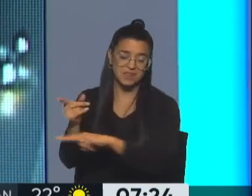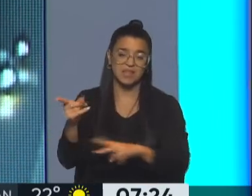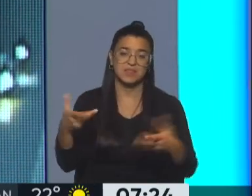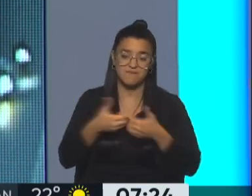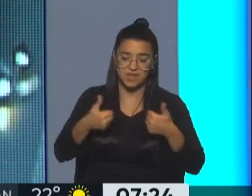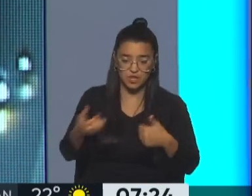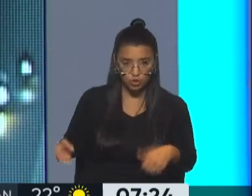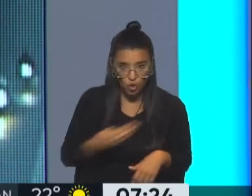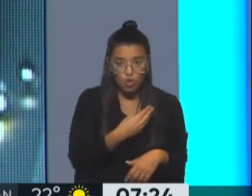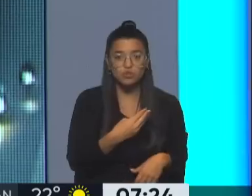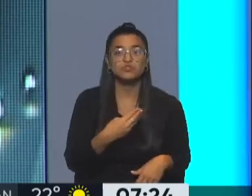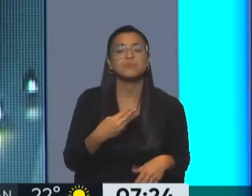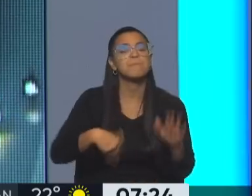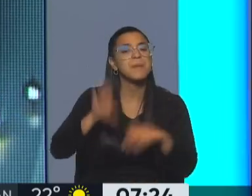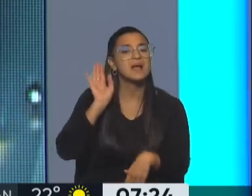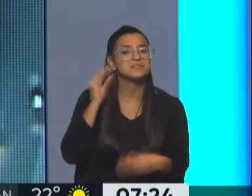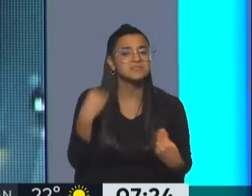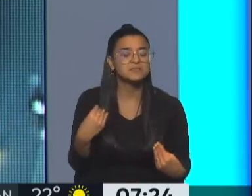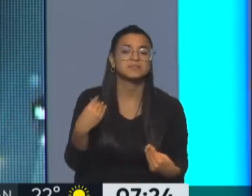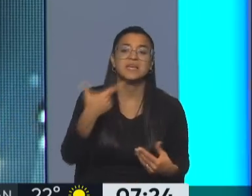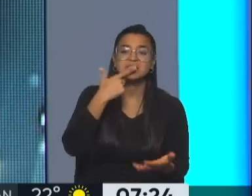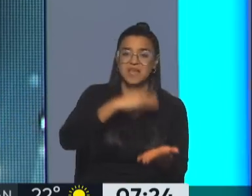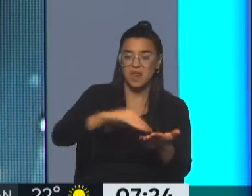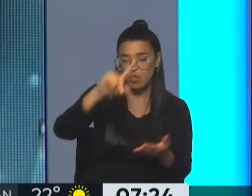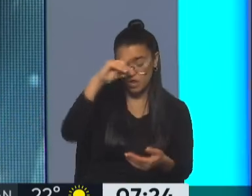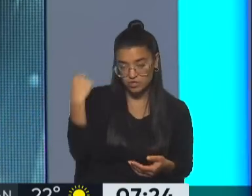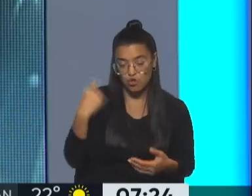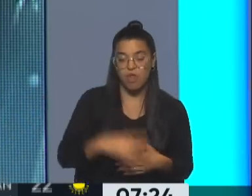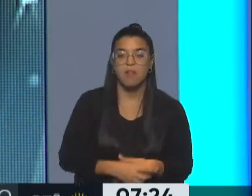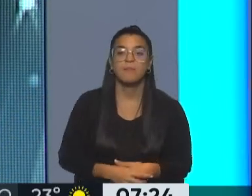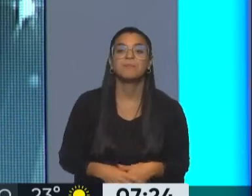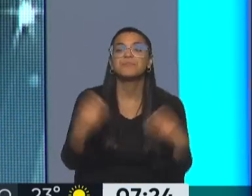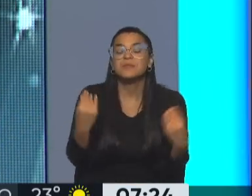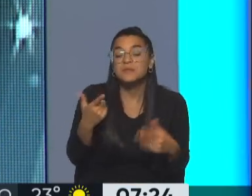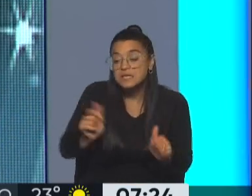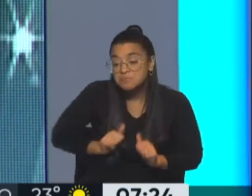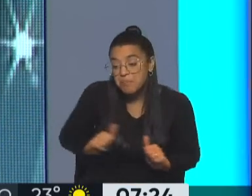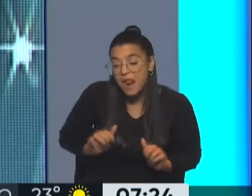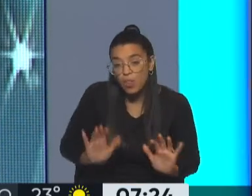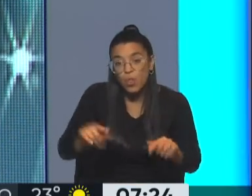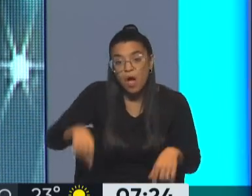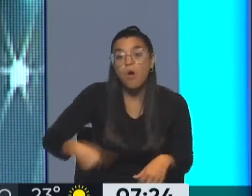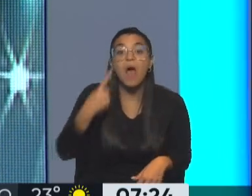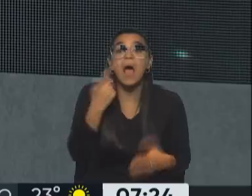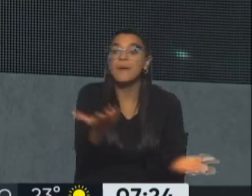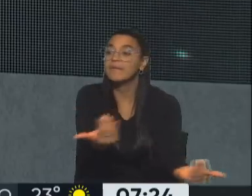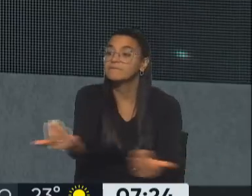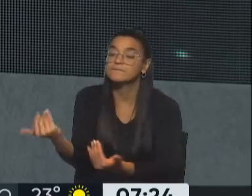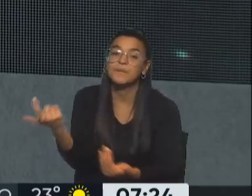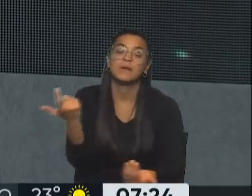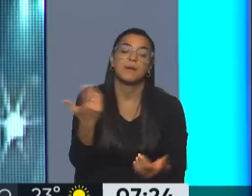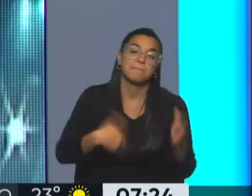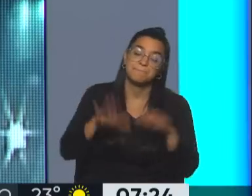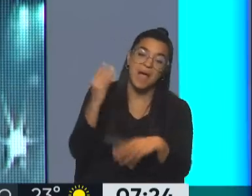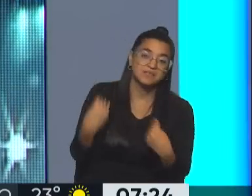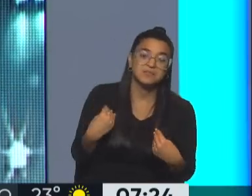de Todos principalmente en el Senado Nacional. Y ¿qué es lo que se esperan? Se esperan nuevas reacciones. Se esperan